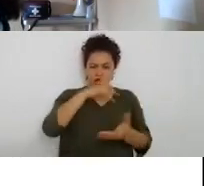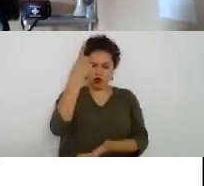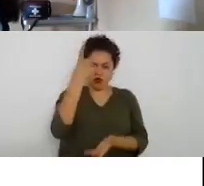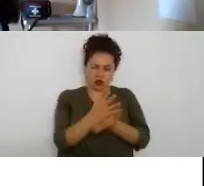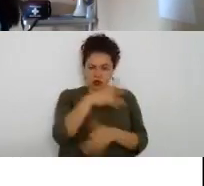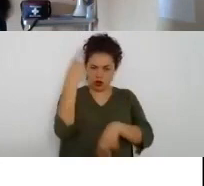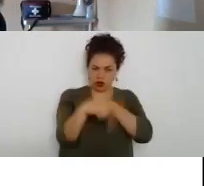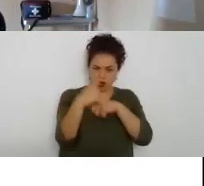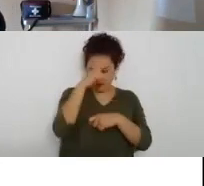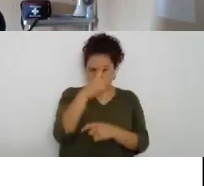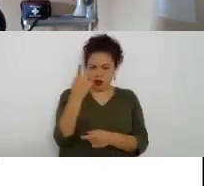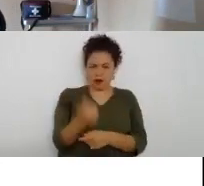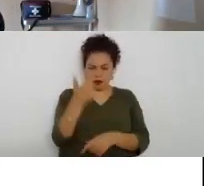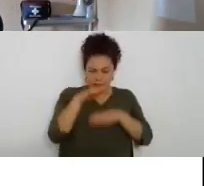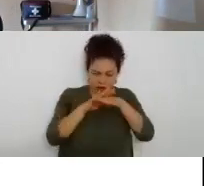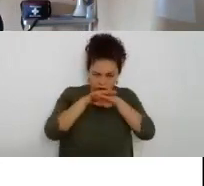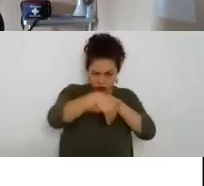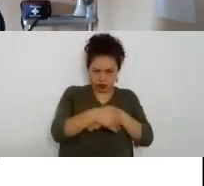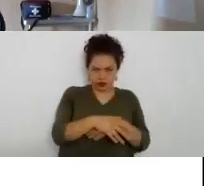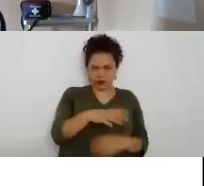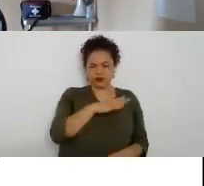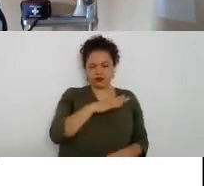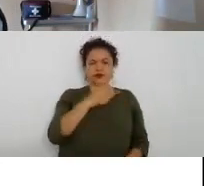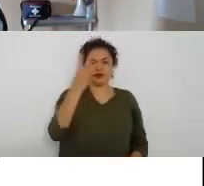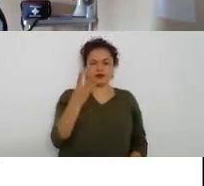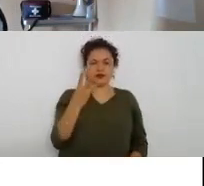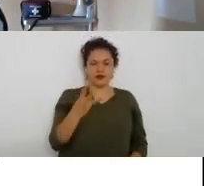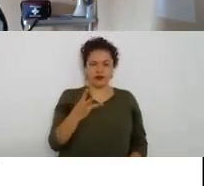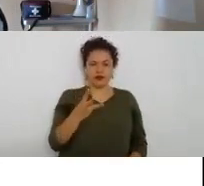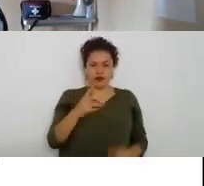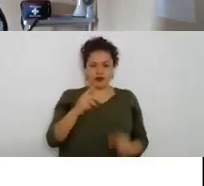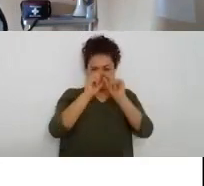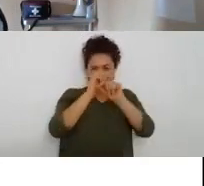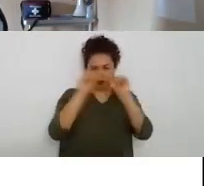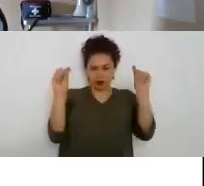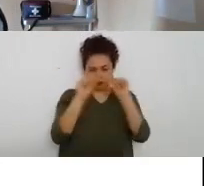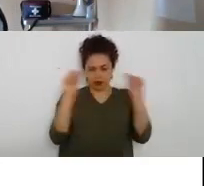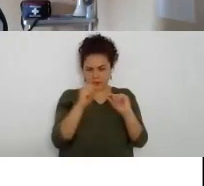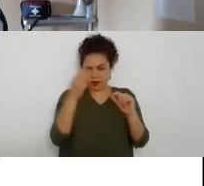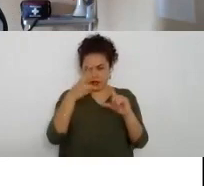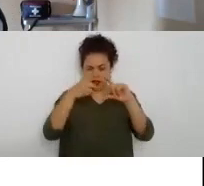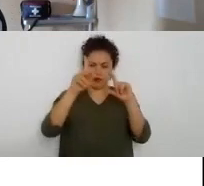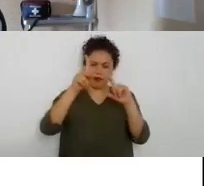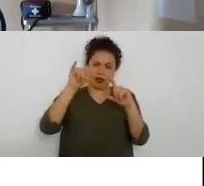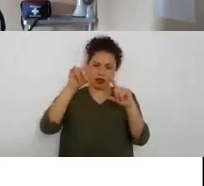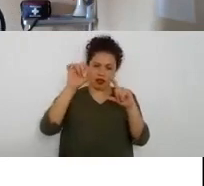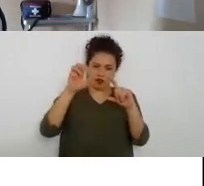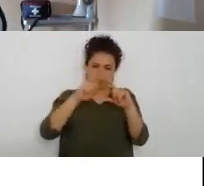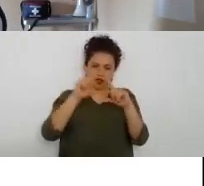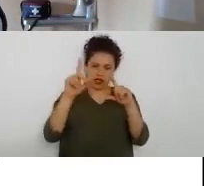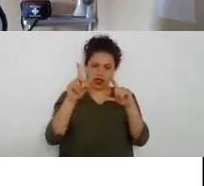piel. La piel tiene tres capas principalmente. lo que es la epidermis, la dermis y